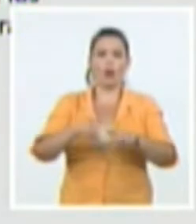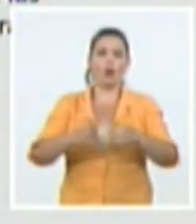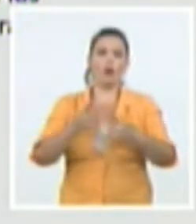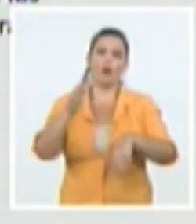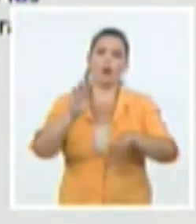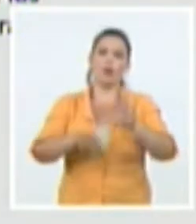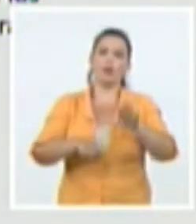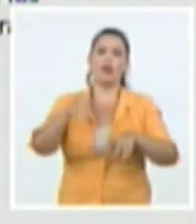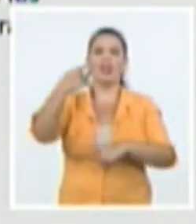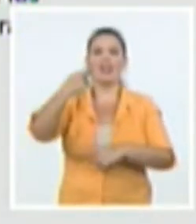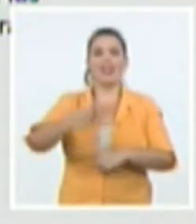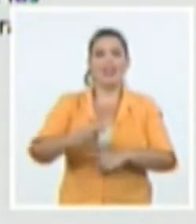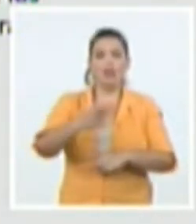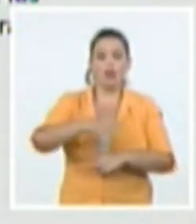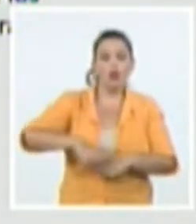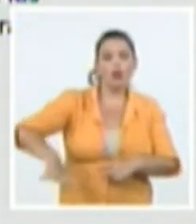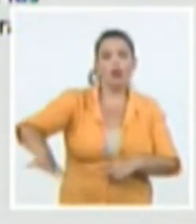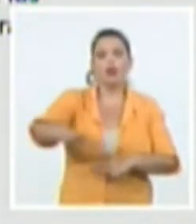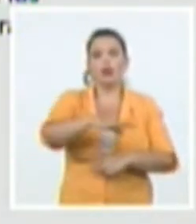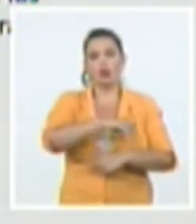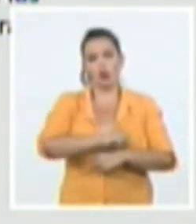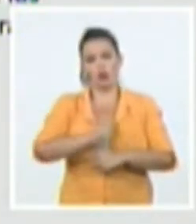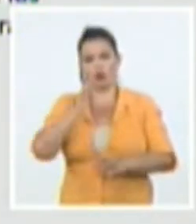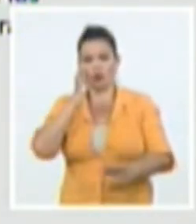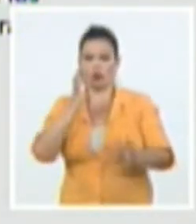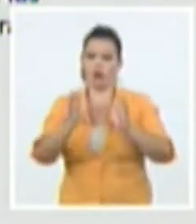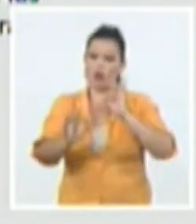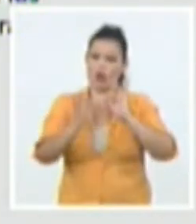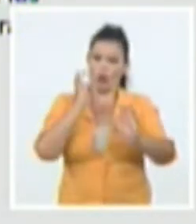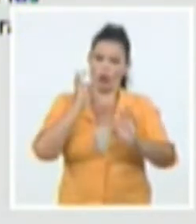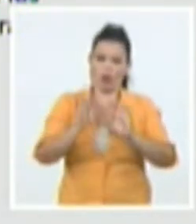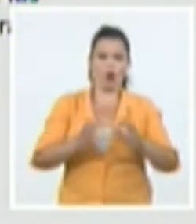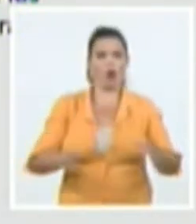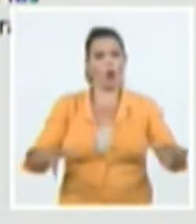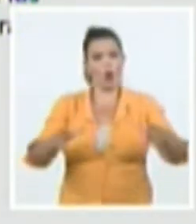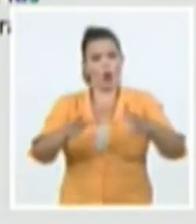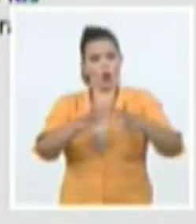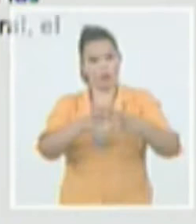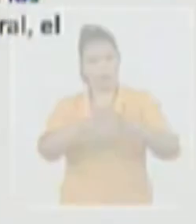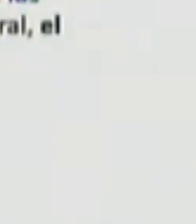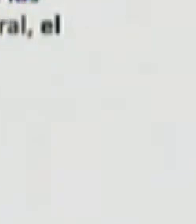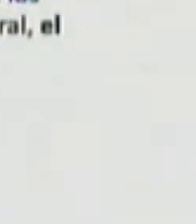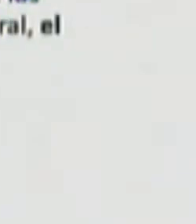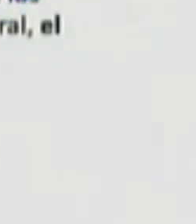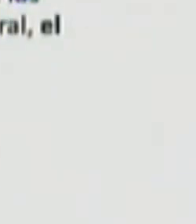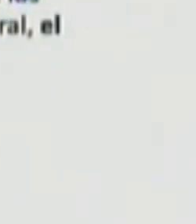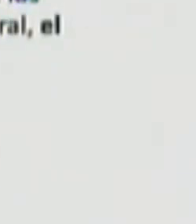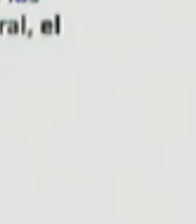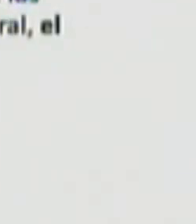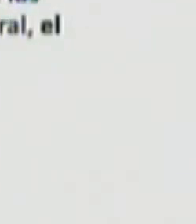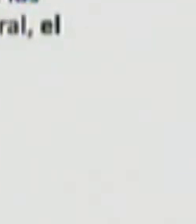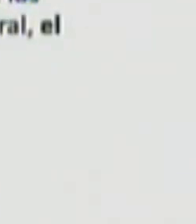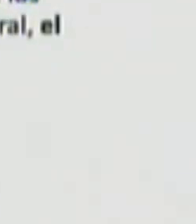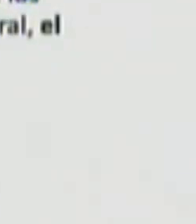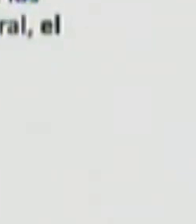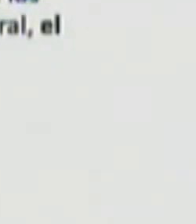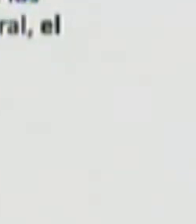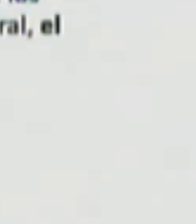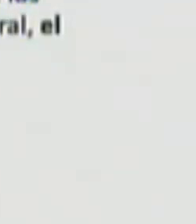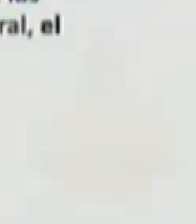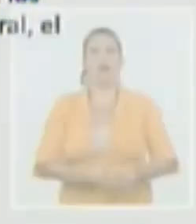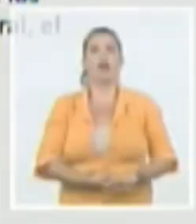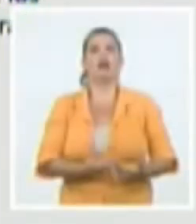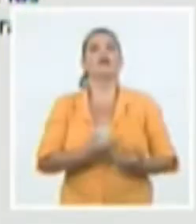la seguridad colectiva, el bienestar general, el respeto al orden público, a la